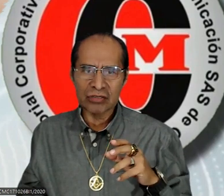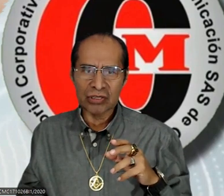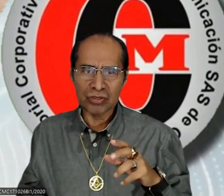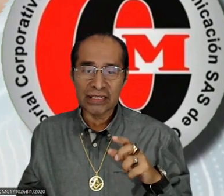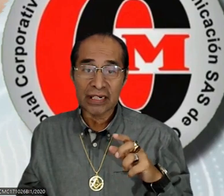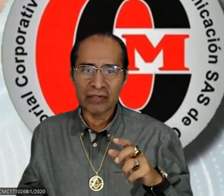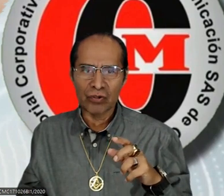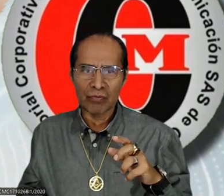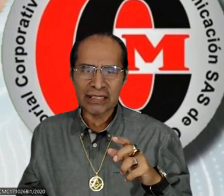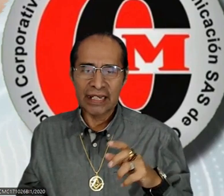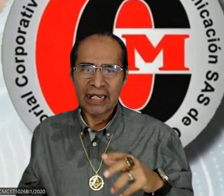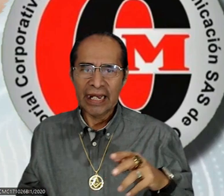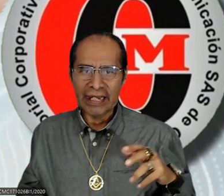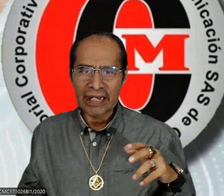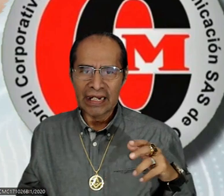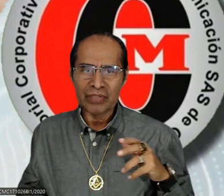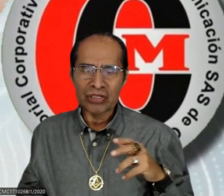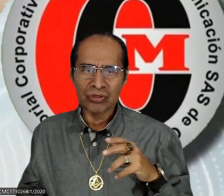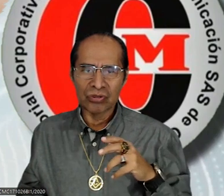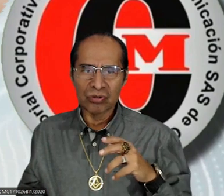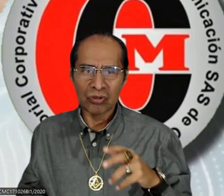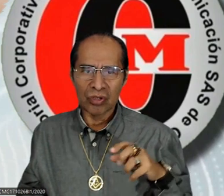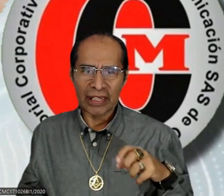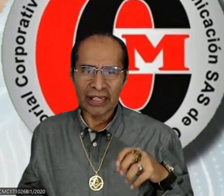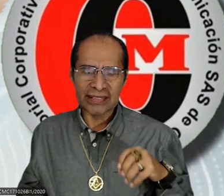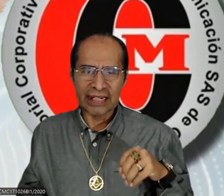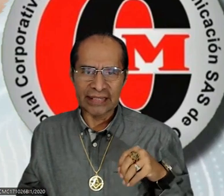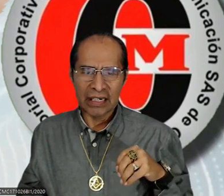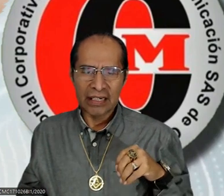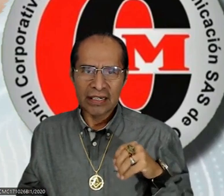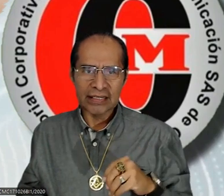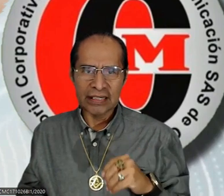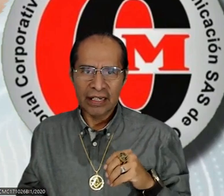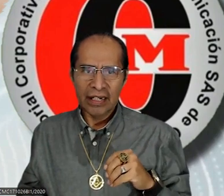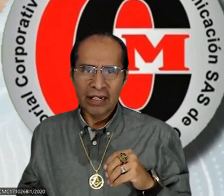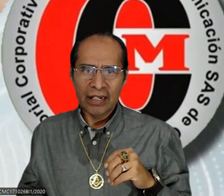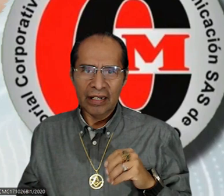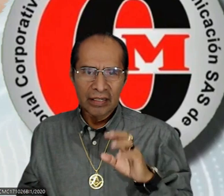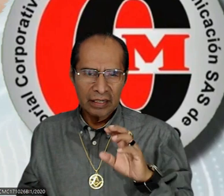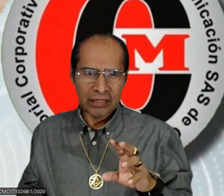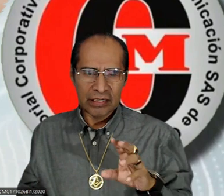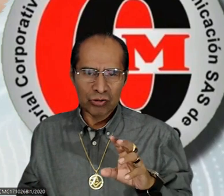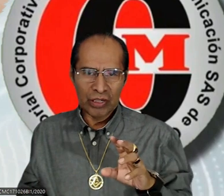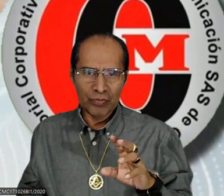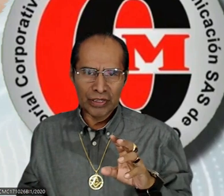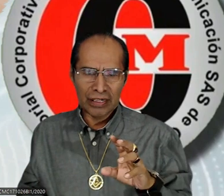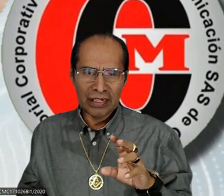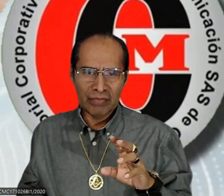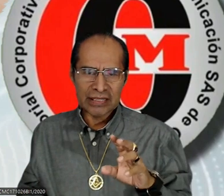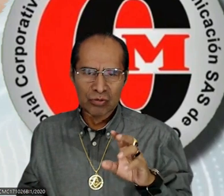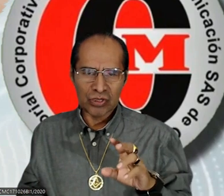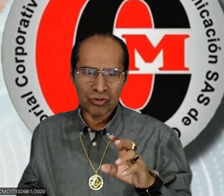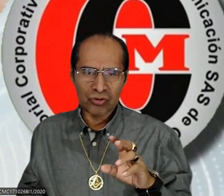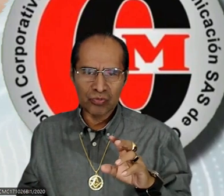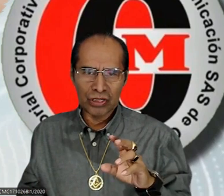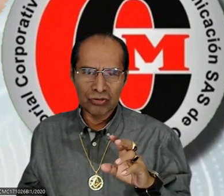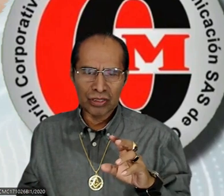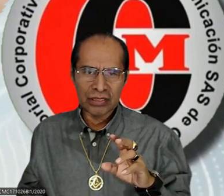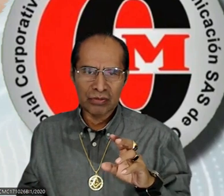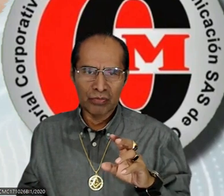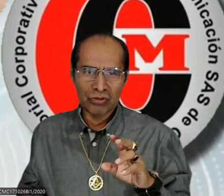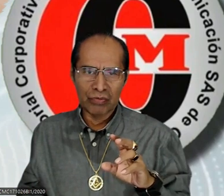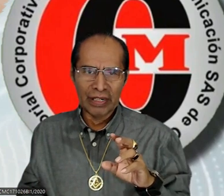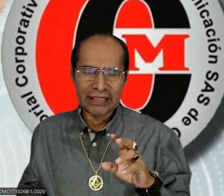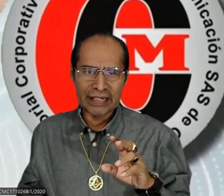homologar esta situación, estas reformas en el ámbito estatal, ¿sí? Se los voy a poner nada más como se los estoy